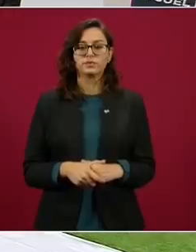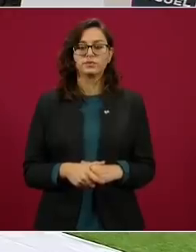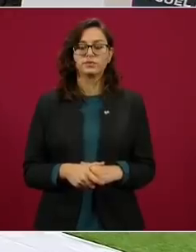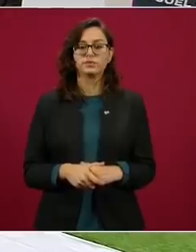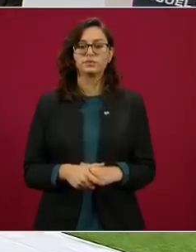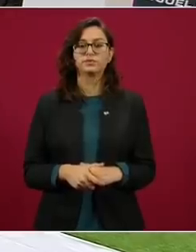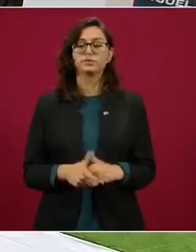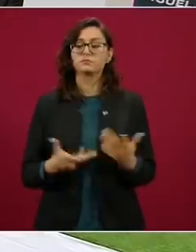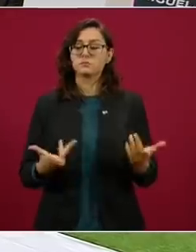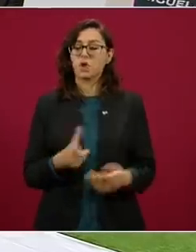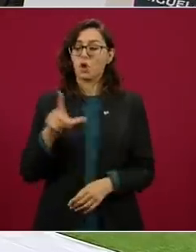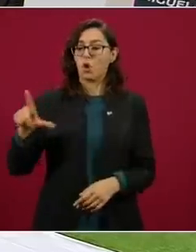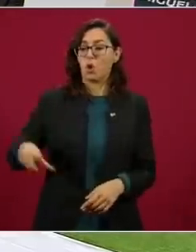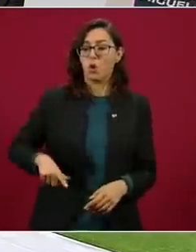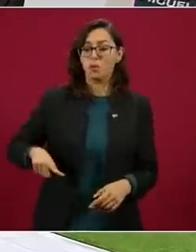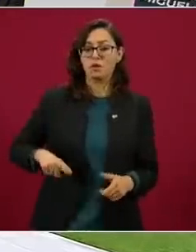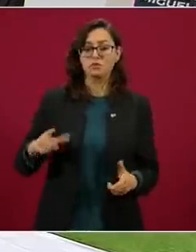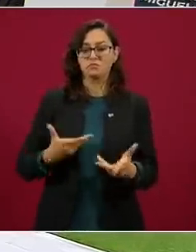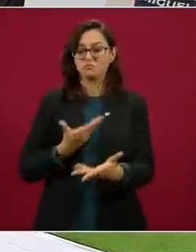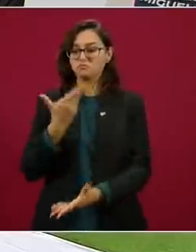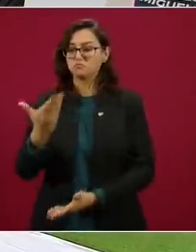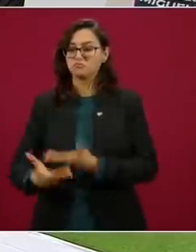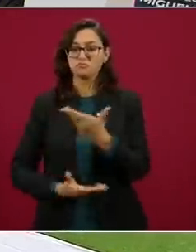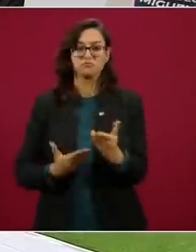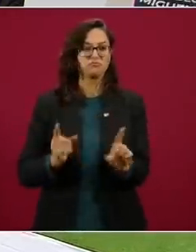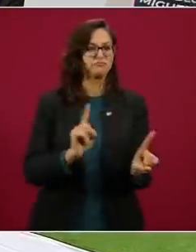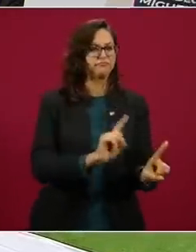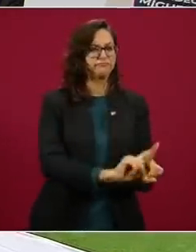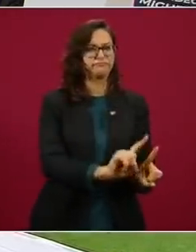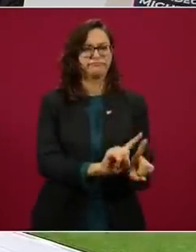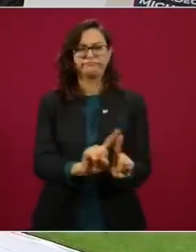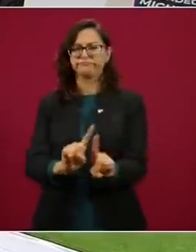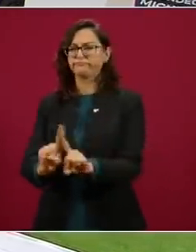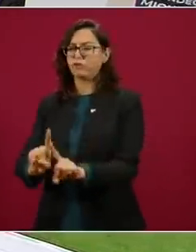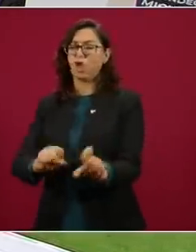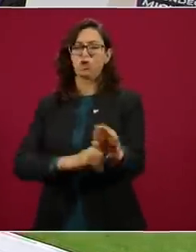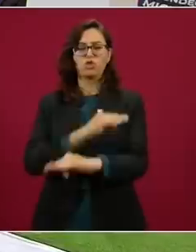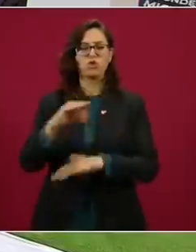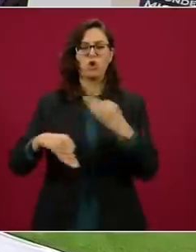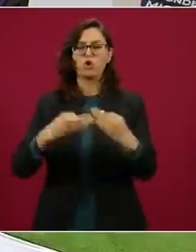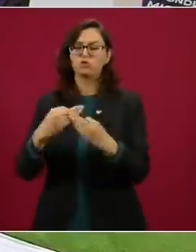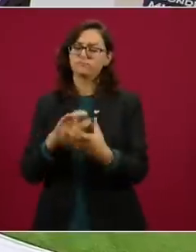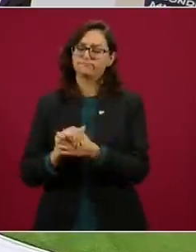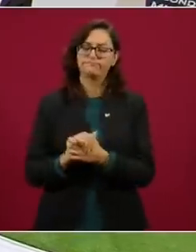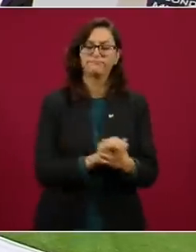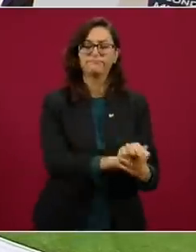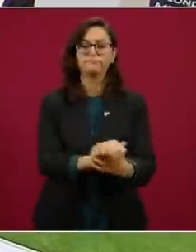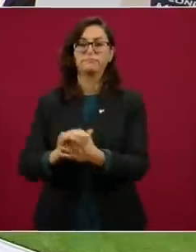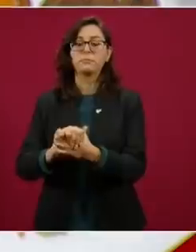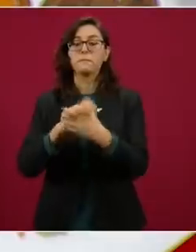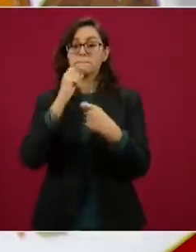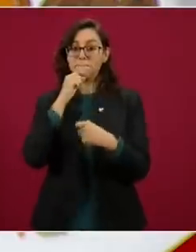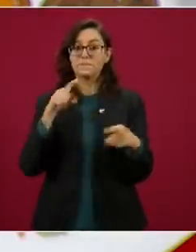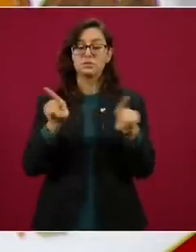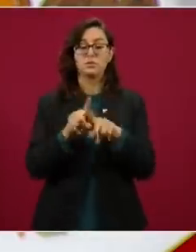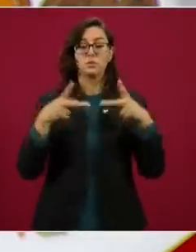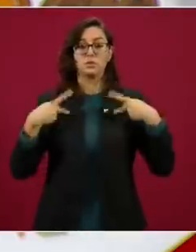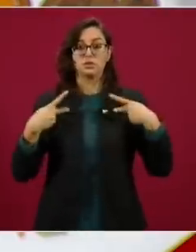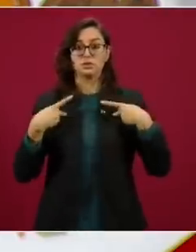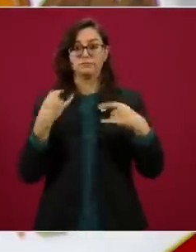servidores públicos que nos están viendo ya al público en general que nos acompañan vía internet